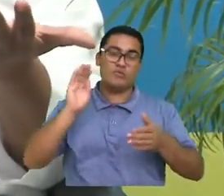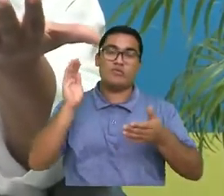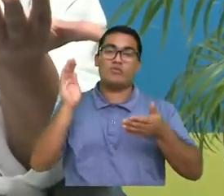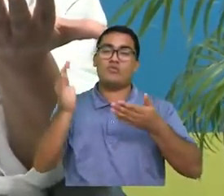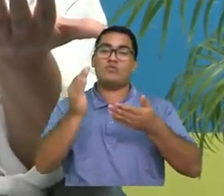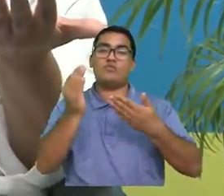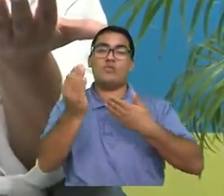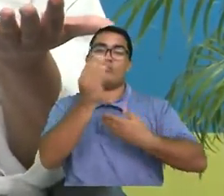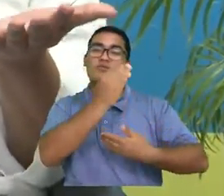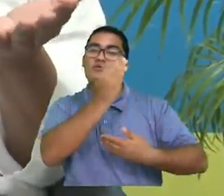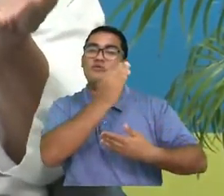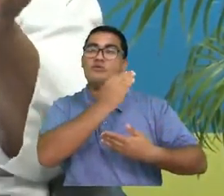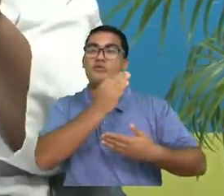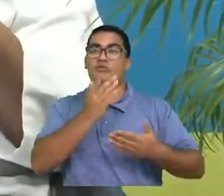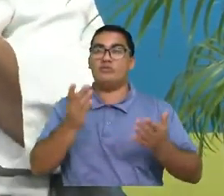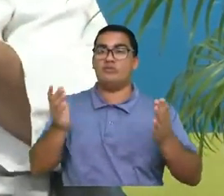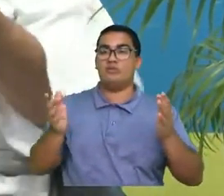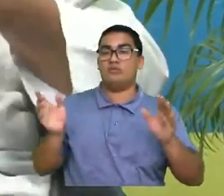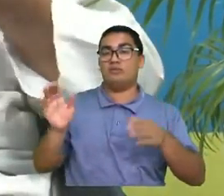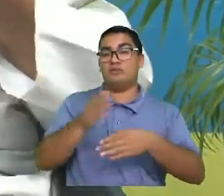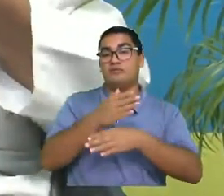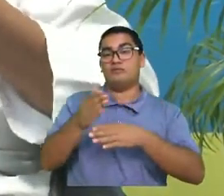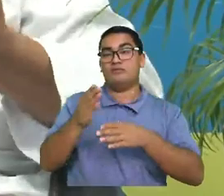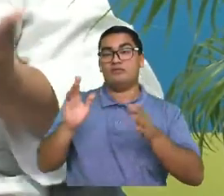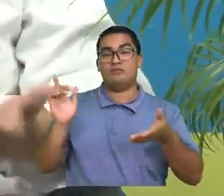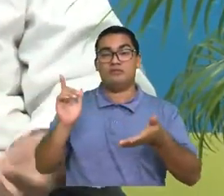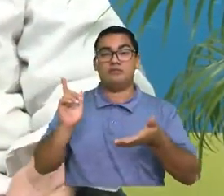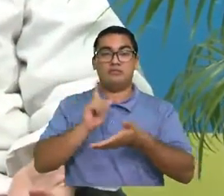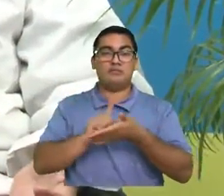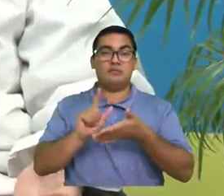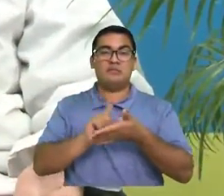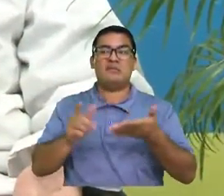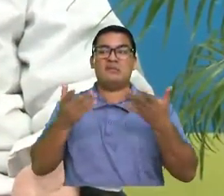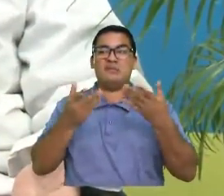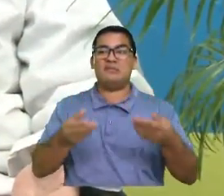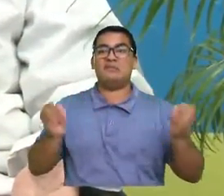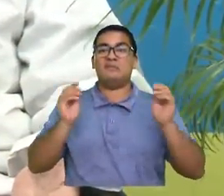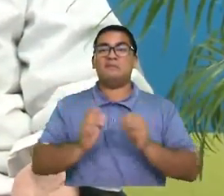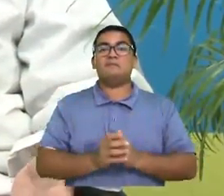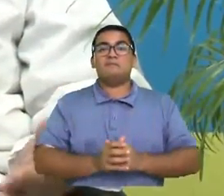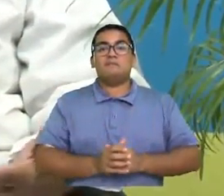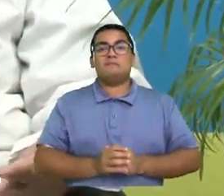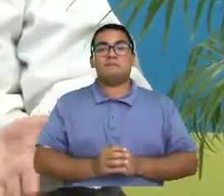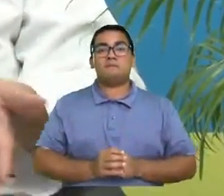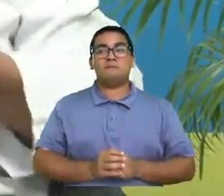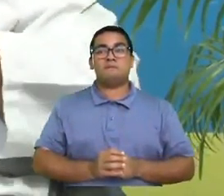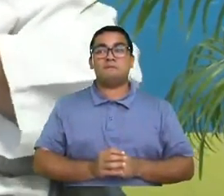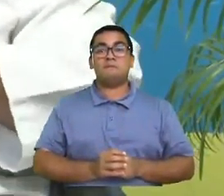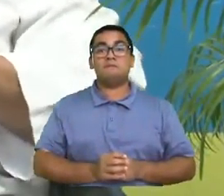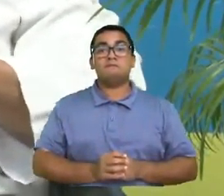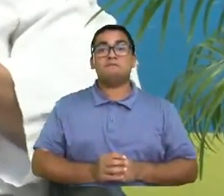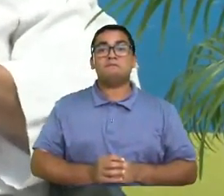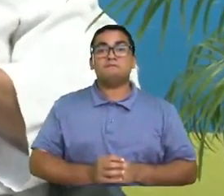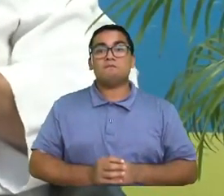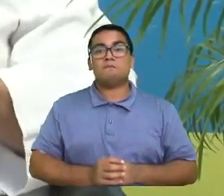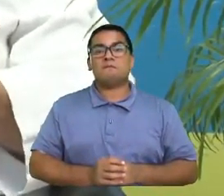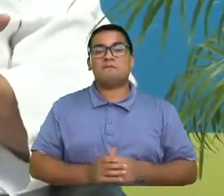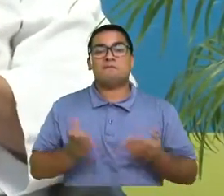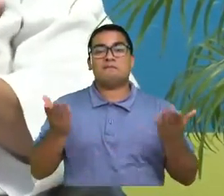de colocadita del lado derecho o del lado izquierdo para que esas secreciones salgan por la parte de la nariz y termine y